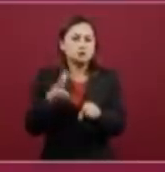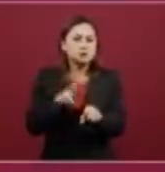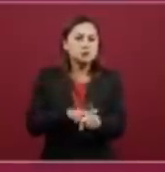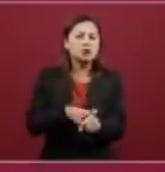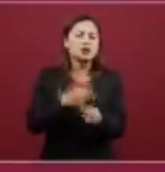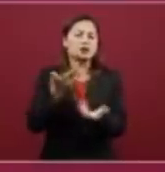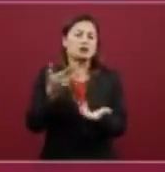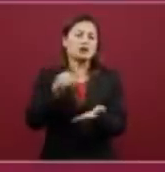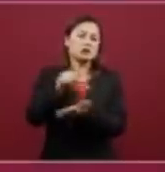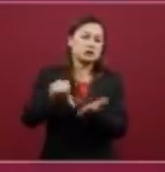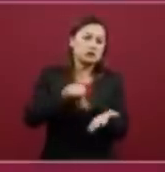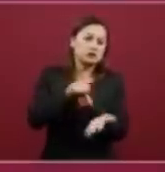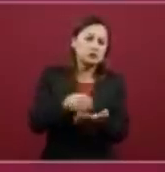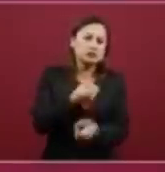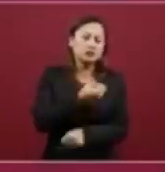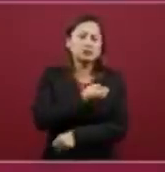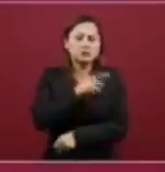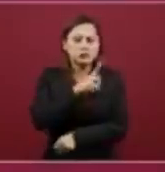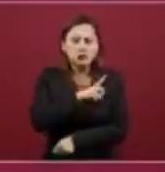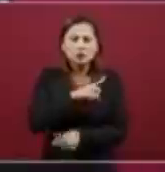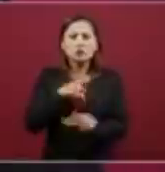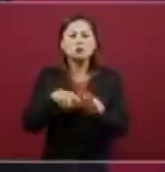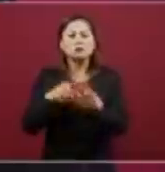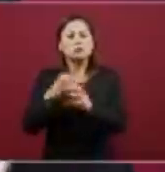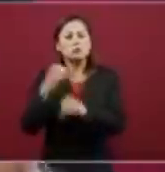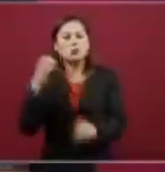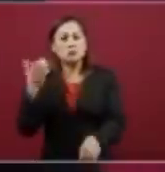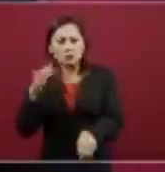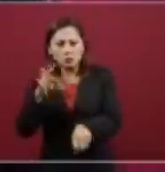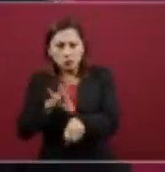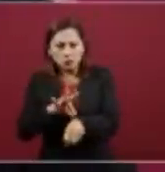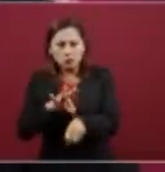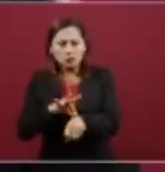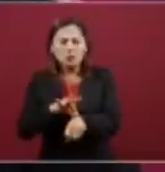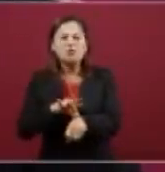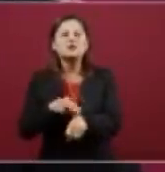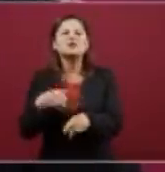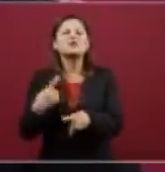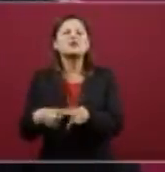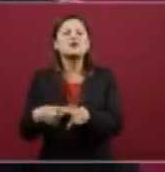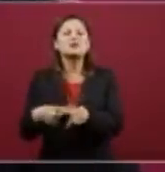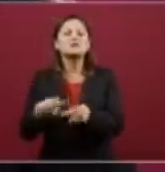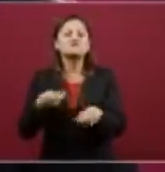centros de salud y hospitales los manejan los estados.